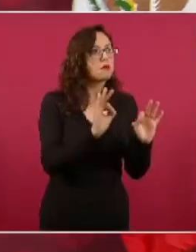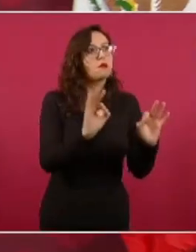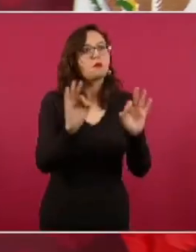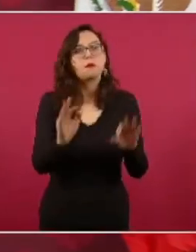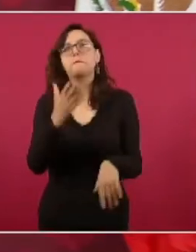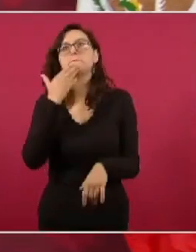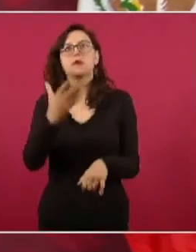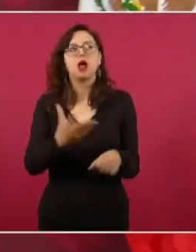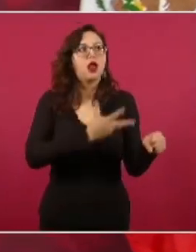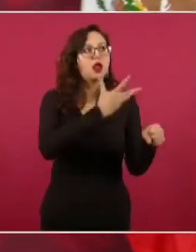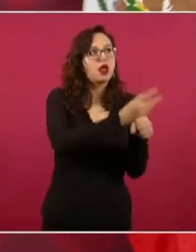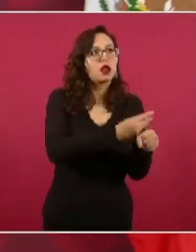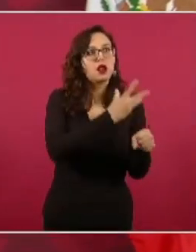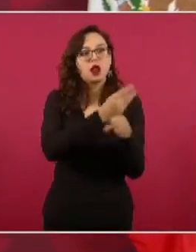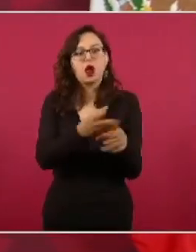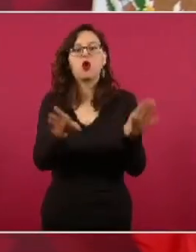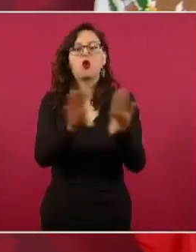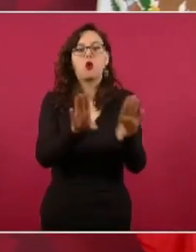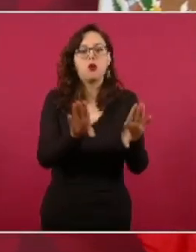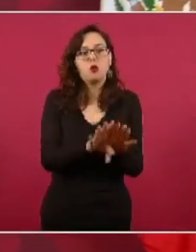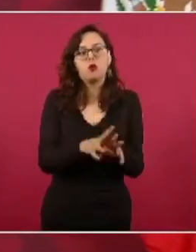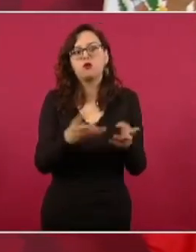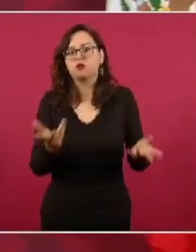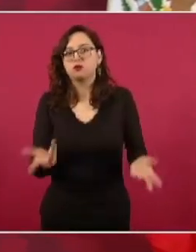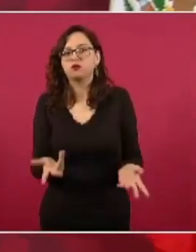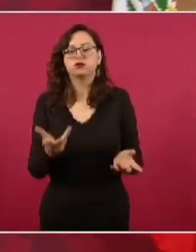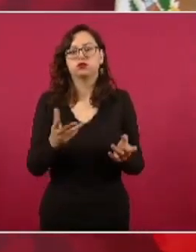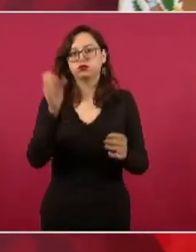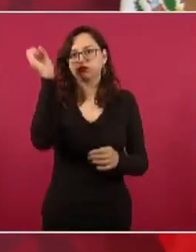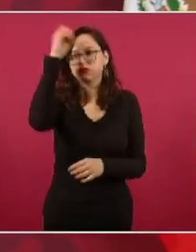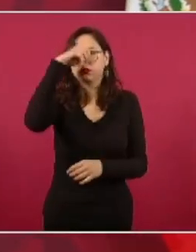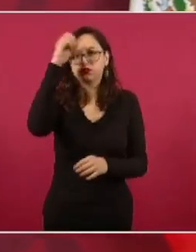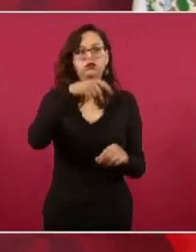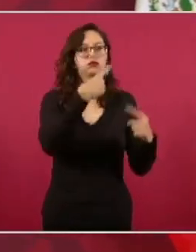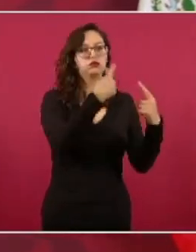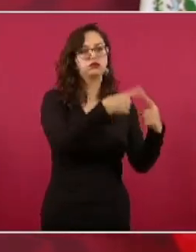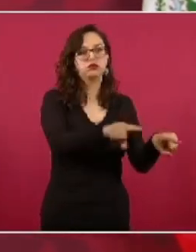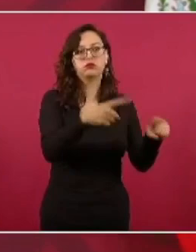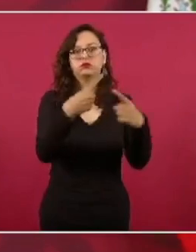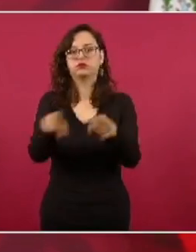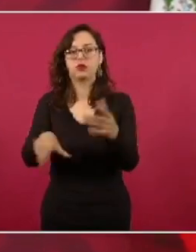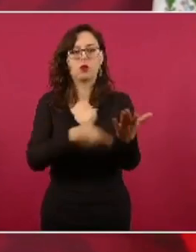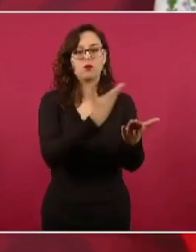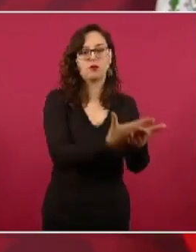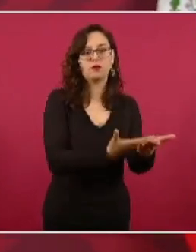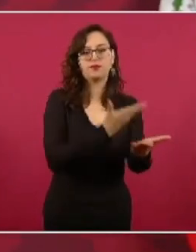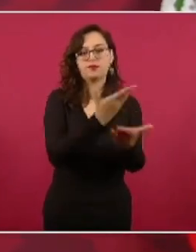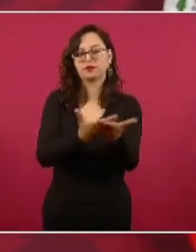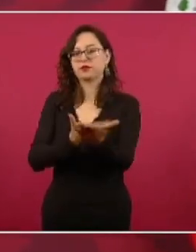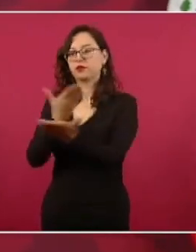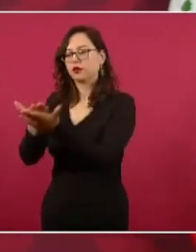qué procede, que tengamos opiniones sobre esto,